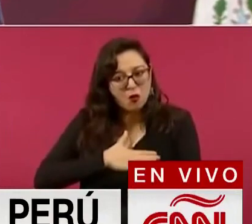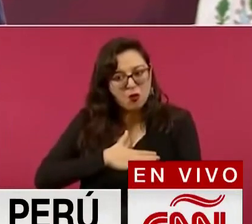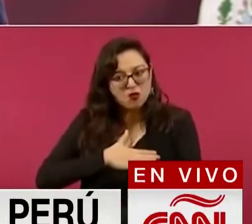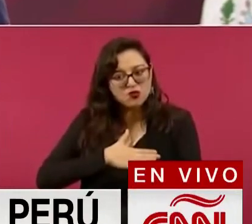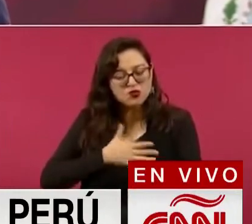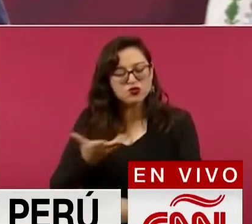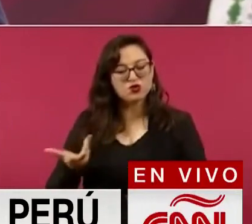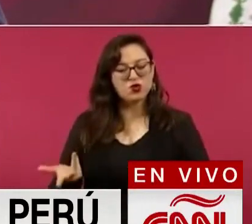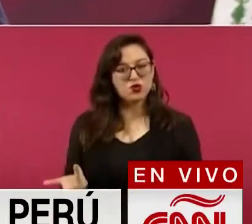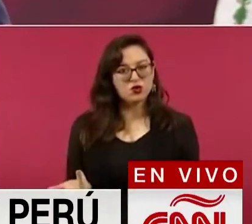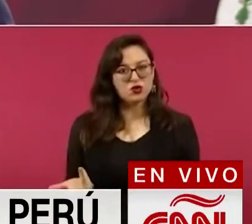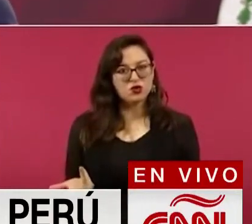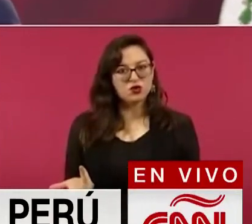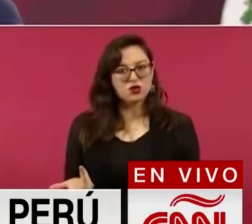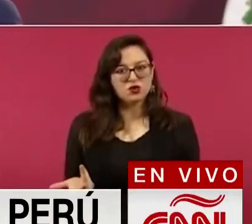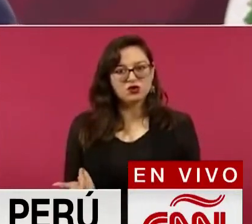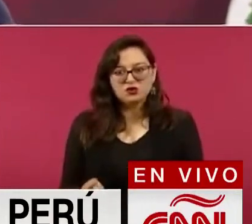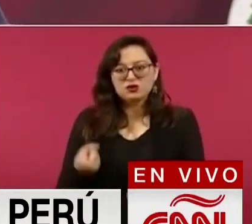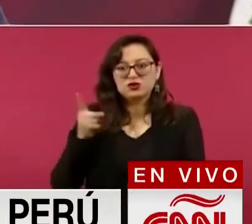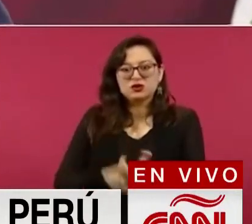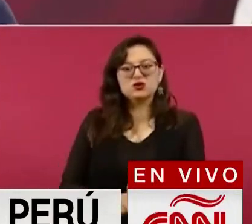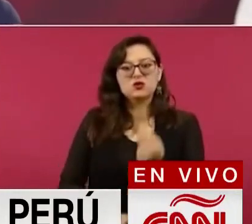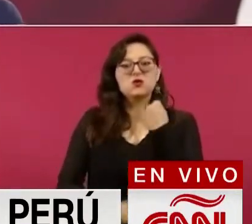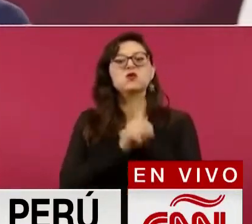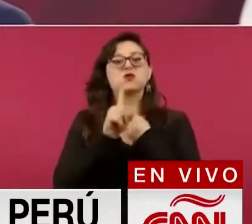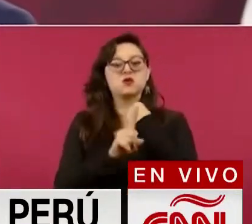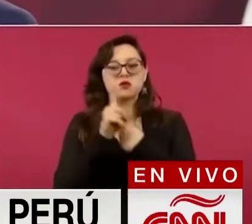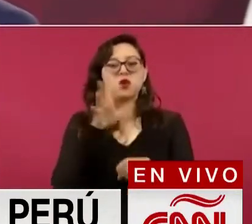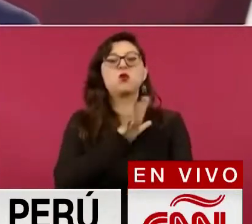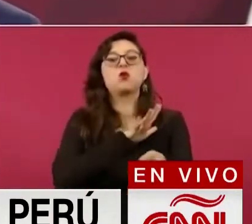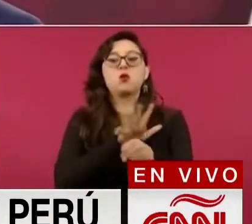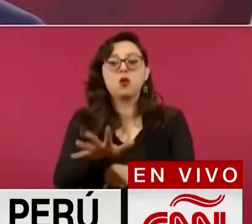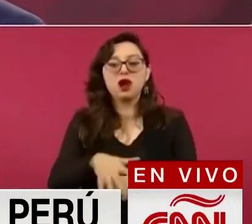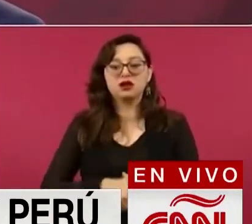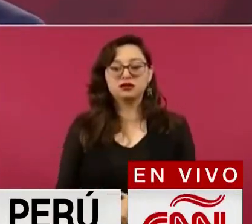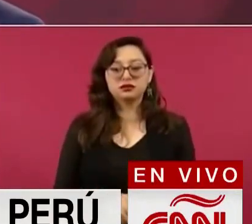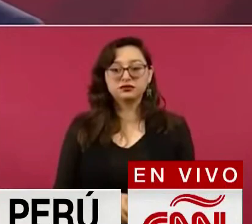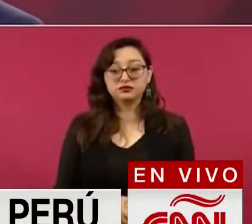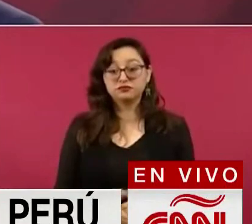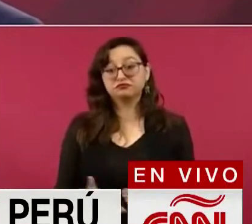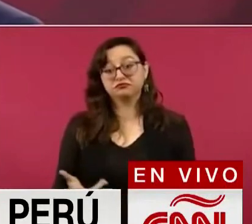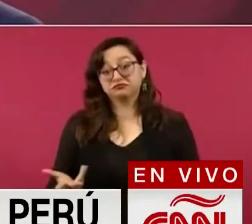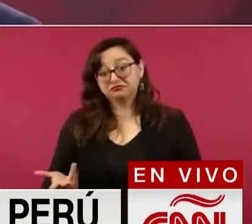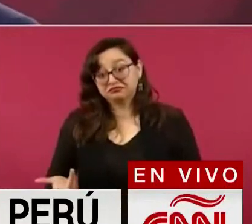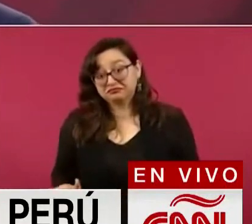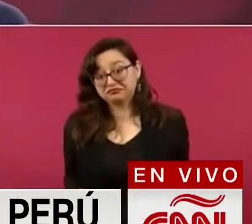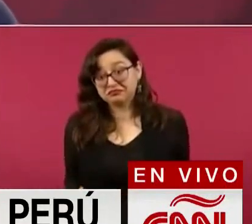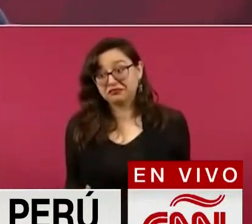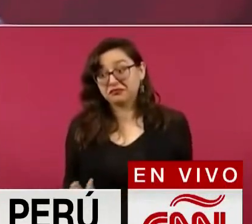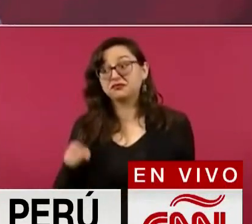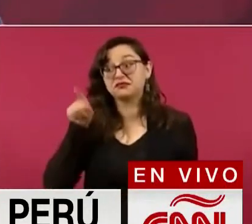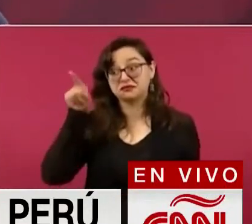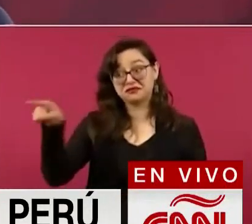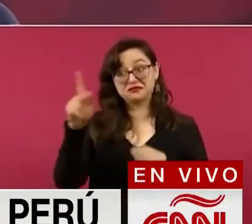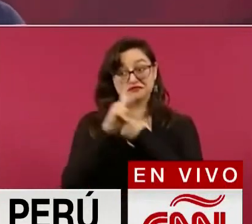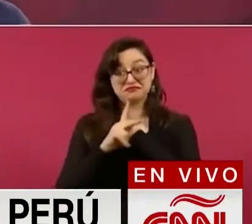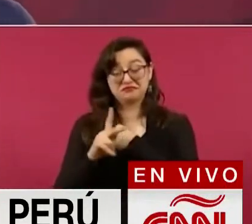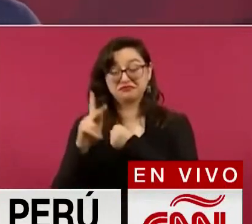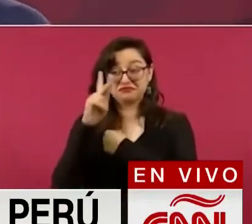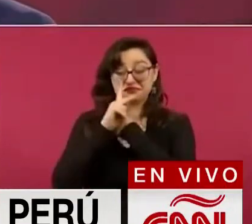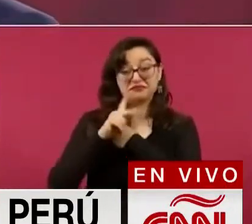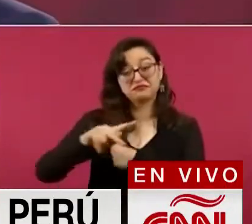fondo es que una oligarquía en el Perú